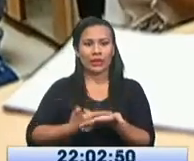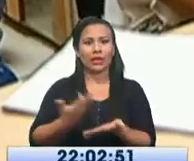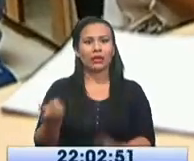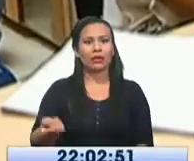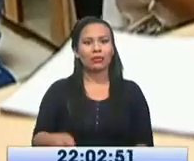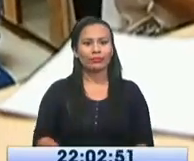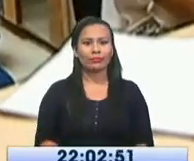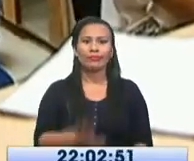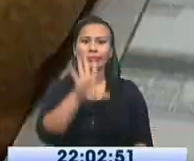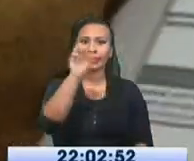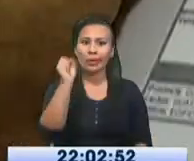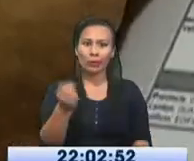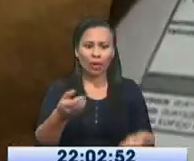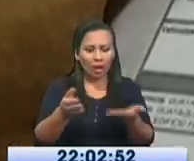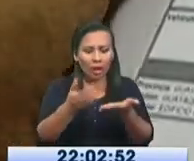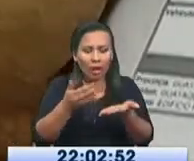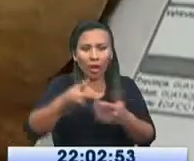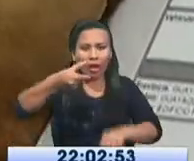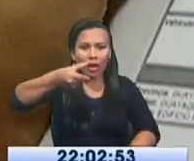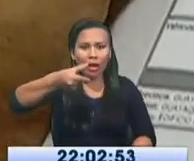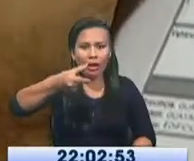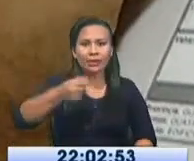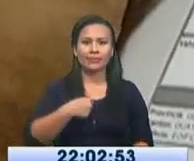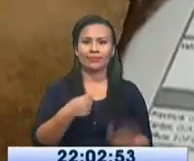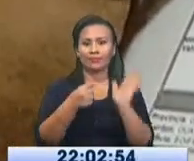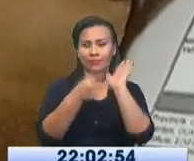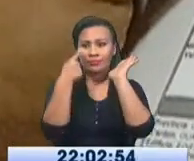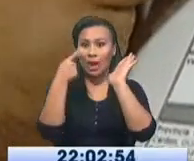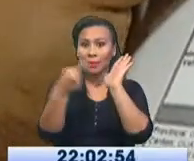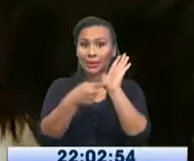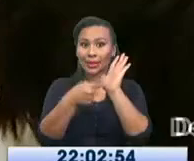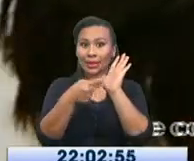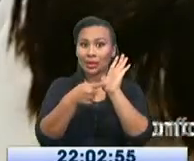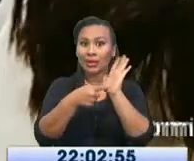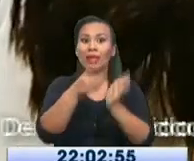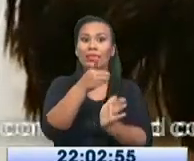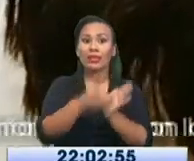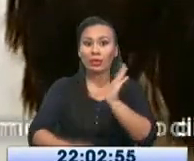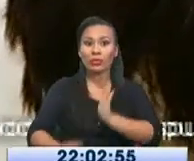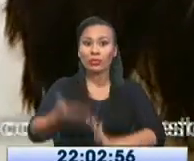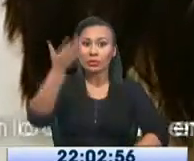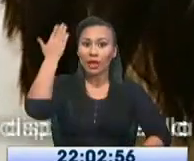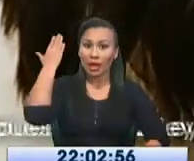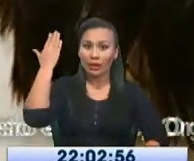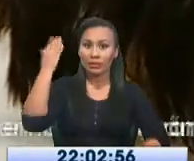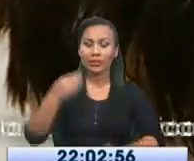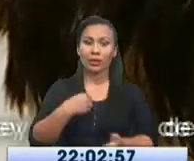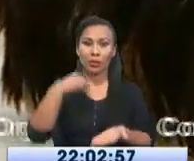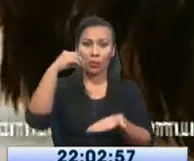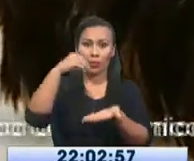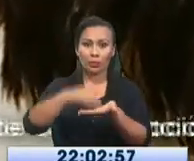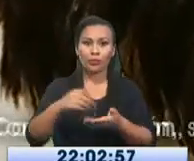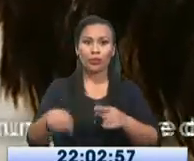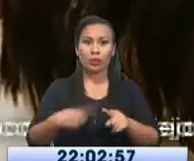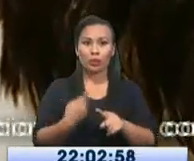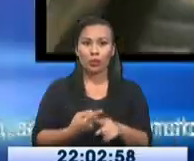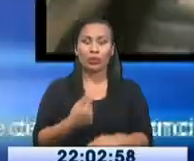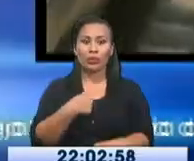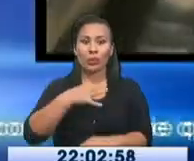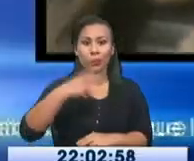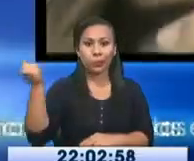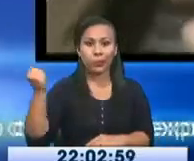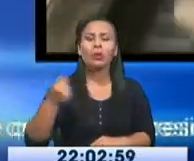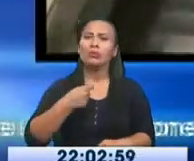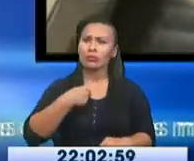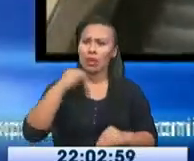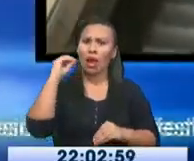cheques a su nombre. En sus manos portaba la denuncia respectiva que asentó al instante del suceso.